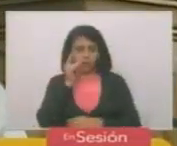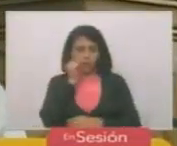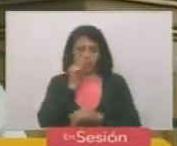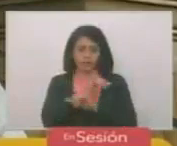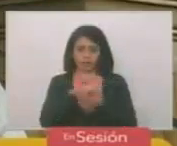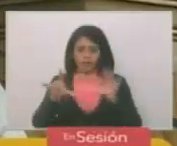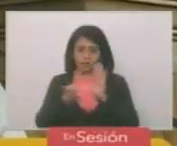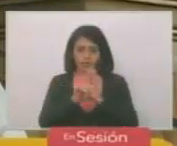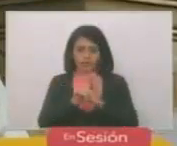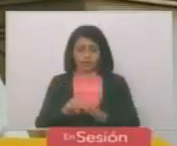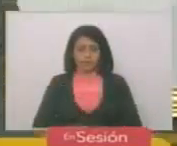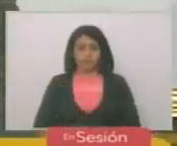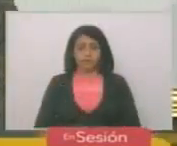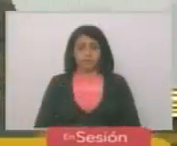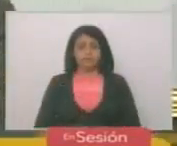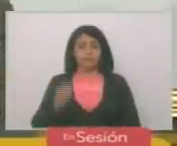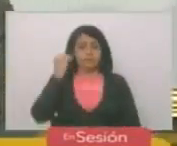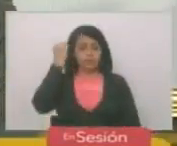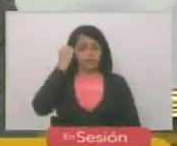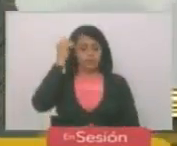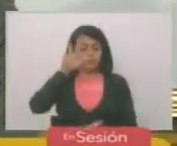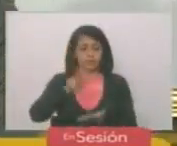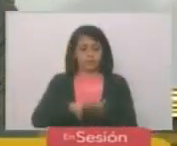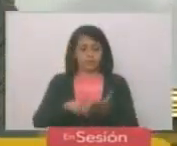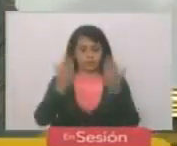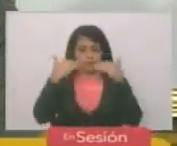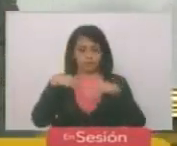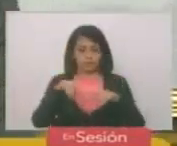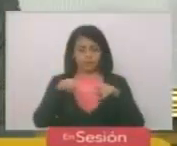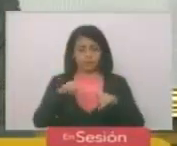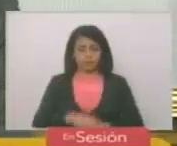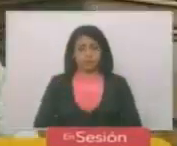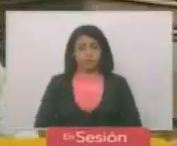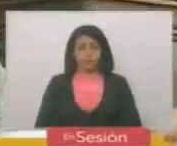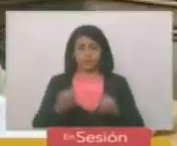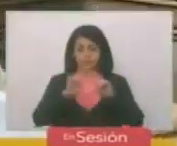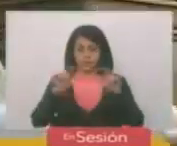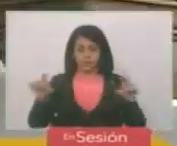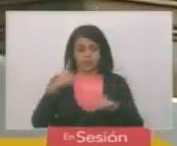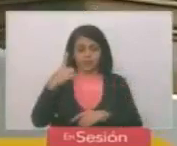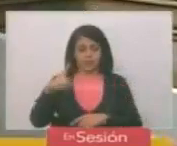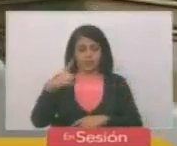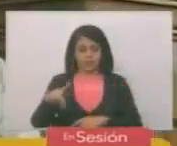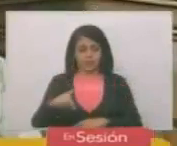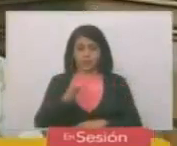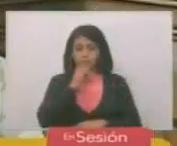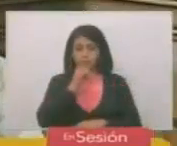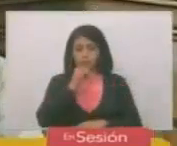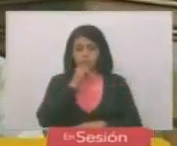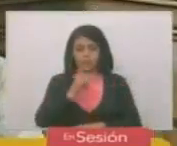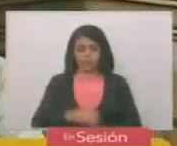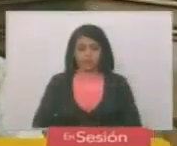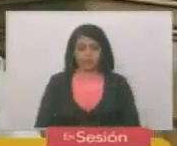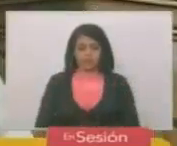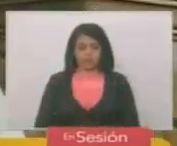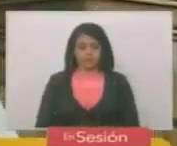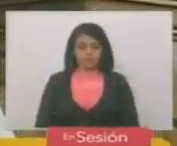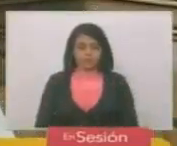todo, señor presidente. En consideración. Aprobado. Siguiente. Epígrafe, derecho a la información de habeas